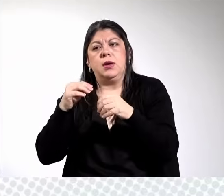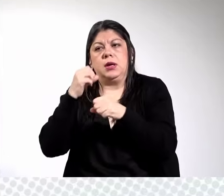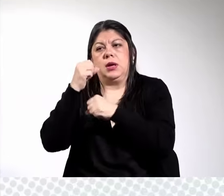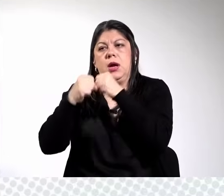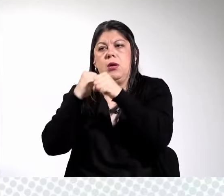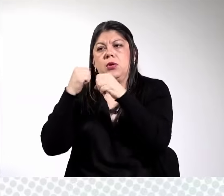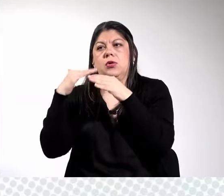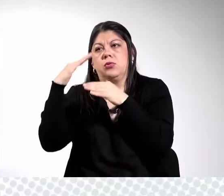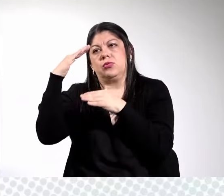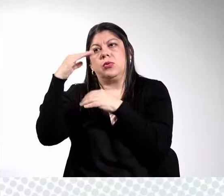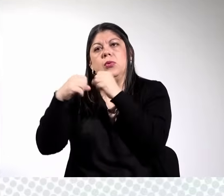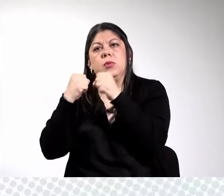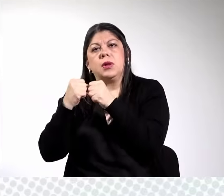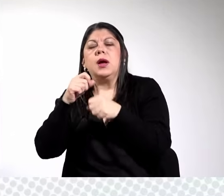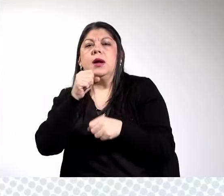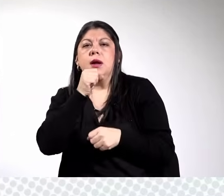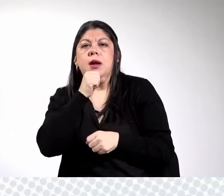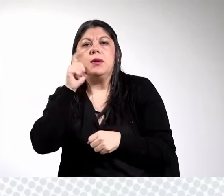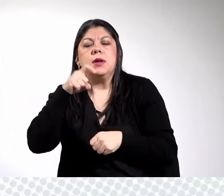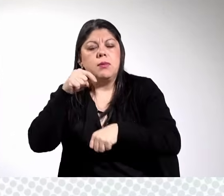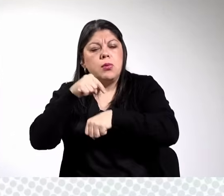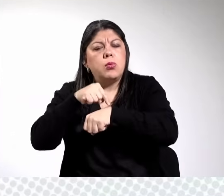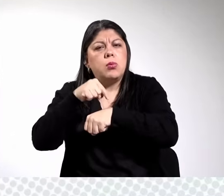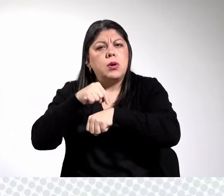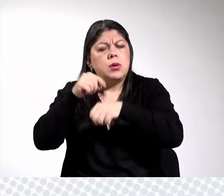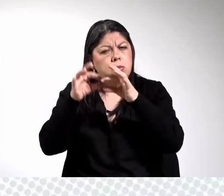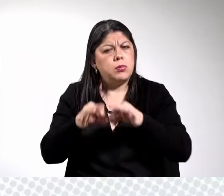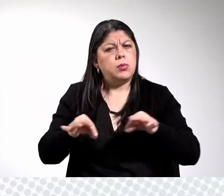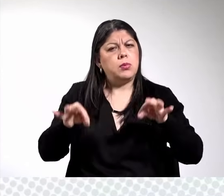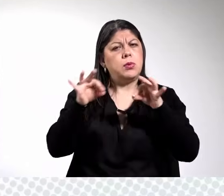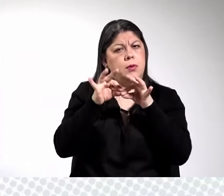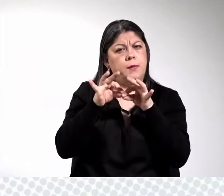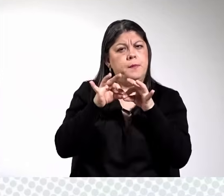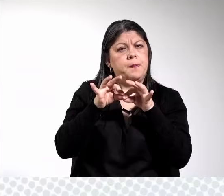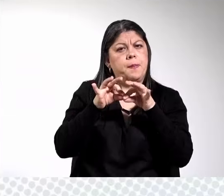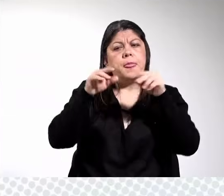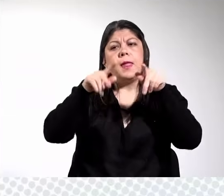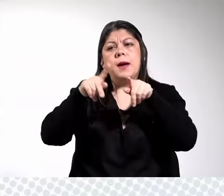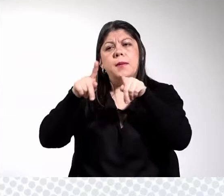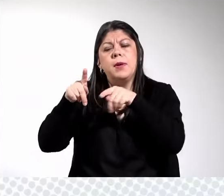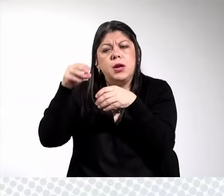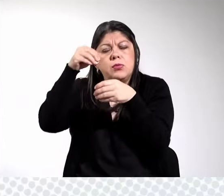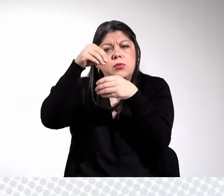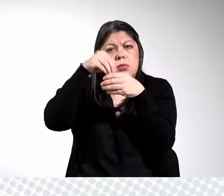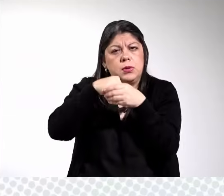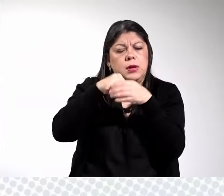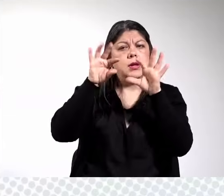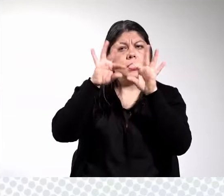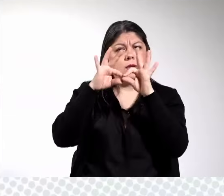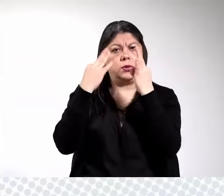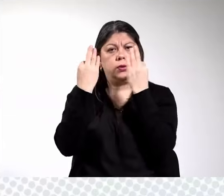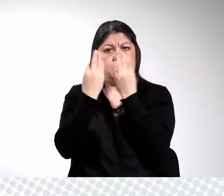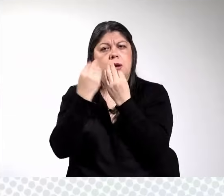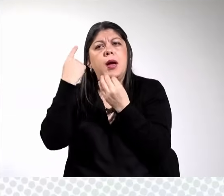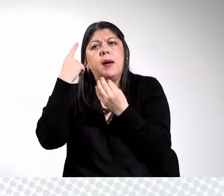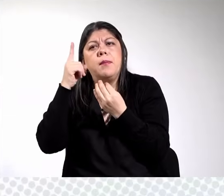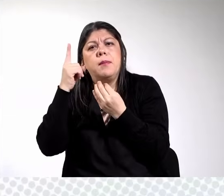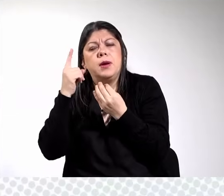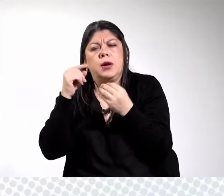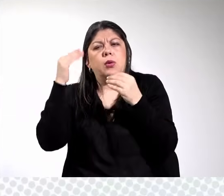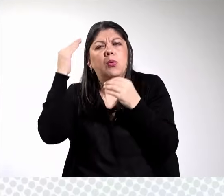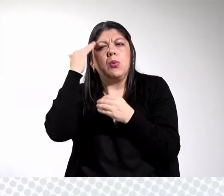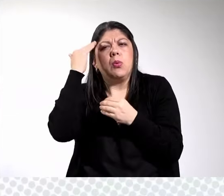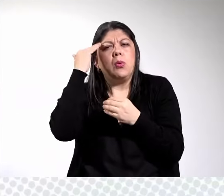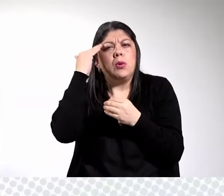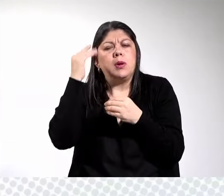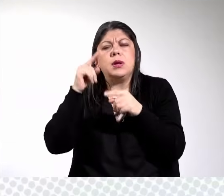pensión. La vejez tiene que ser un momento importante para la integración de la familia, para ese conocimiento.